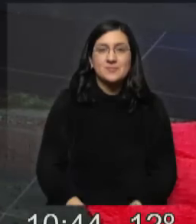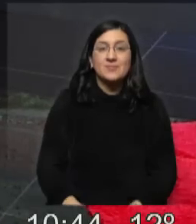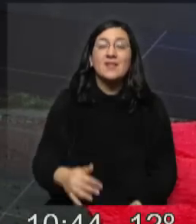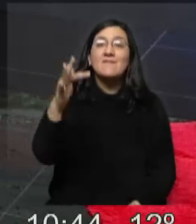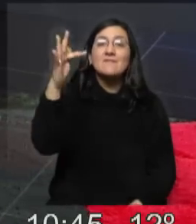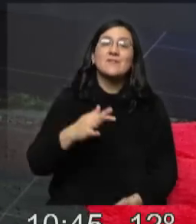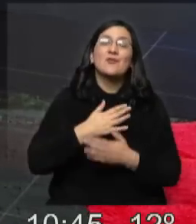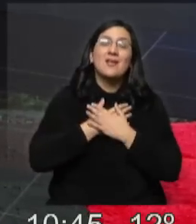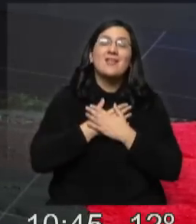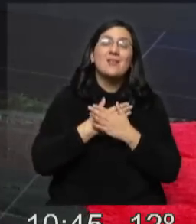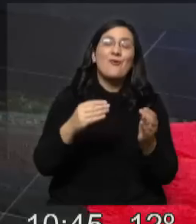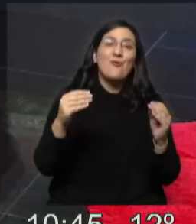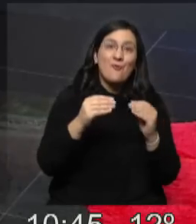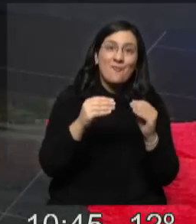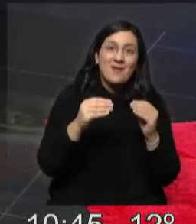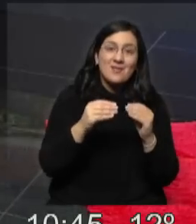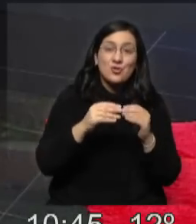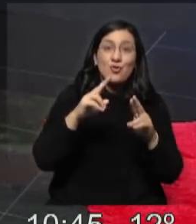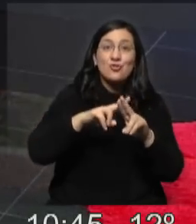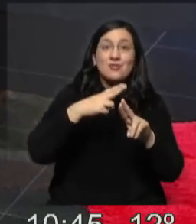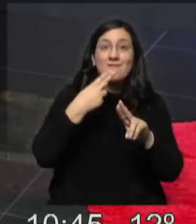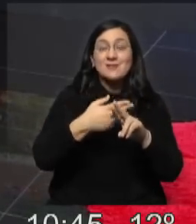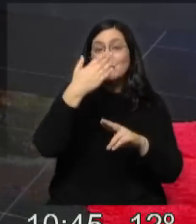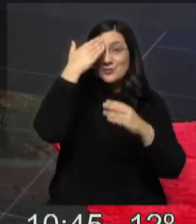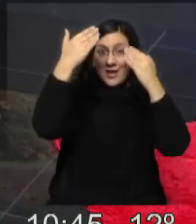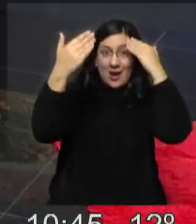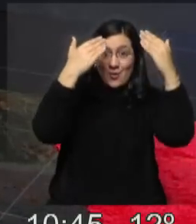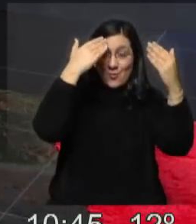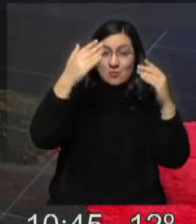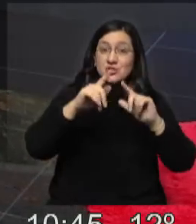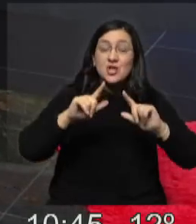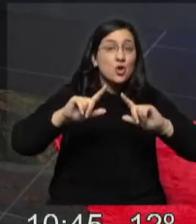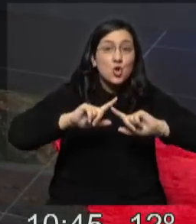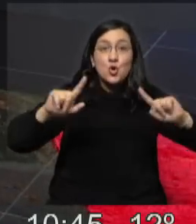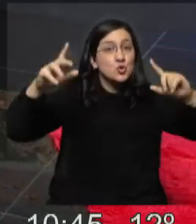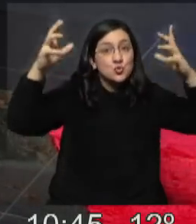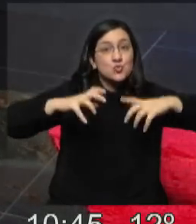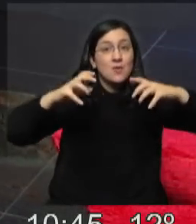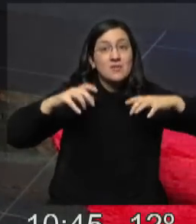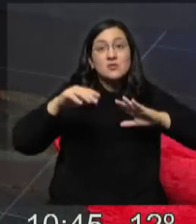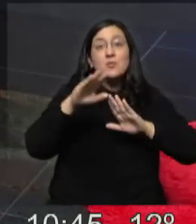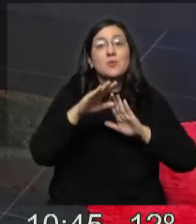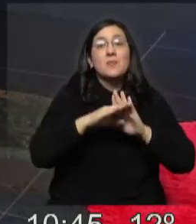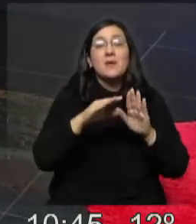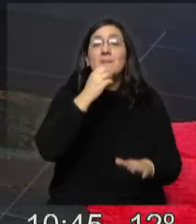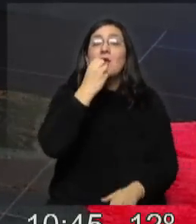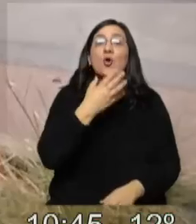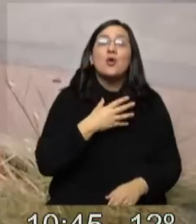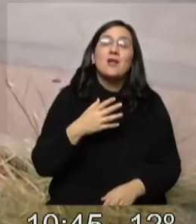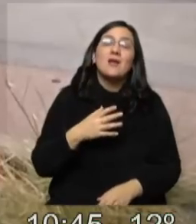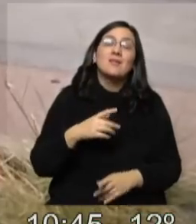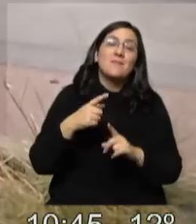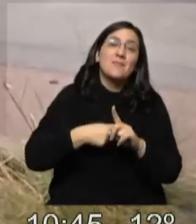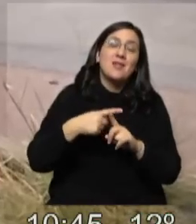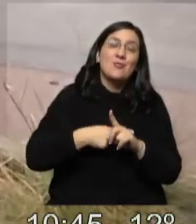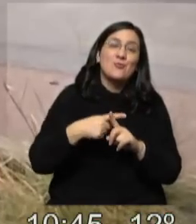Fito, querido, compañeras, nuevamente los saludo. Dejó de llover, Fito, ¿eh? Ah, este bien. Es un programa que mejora la temperatura de la